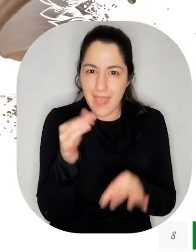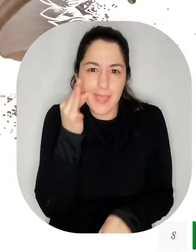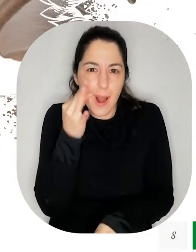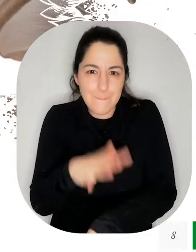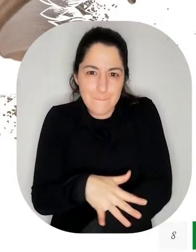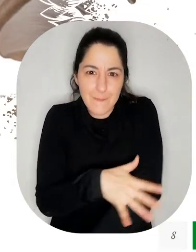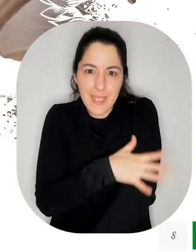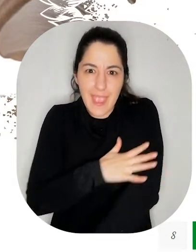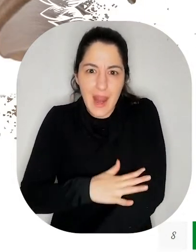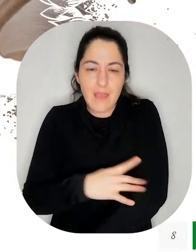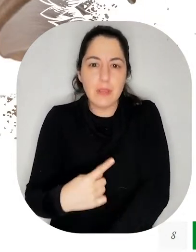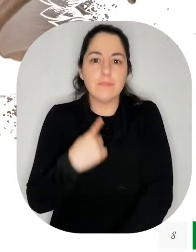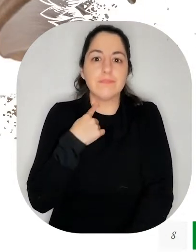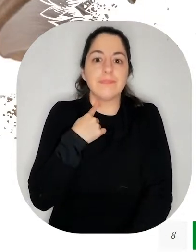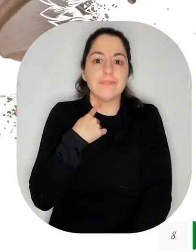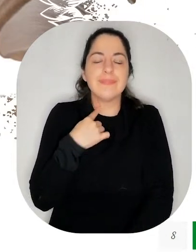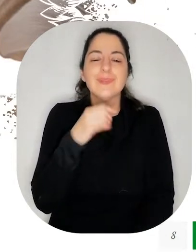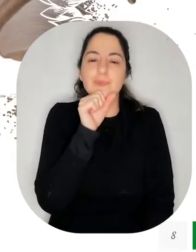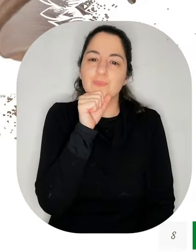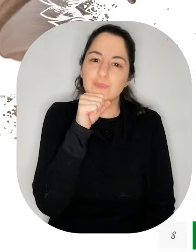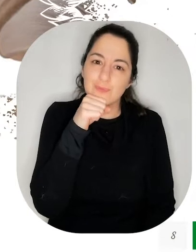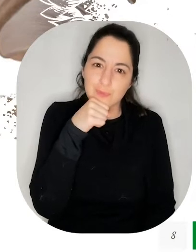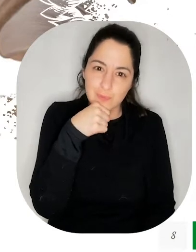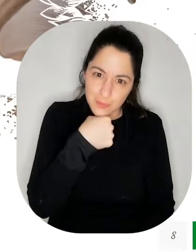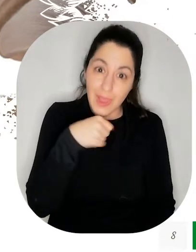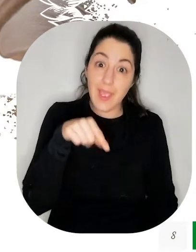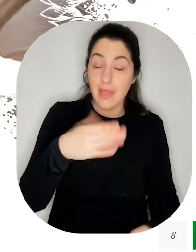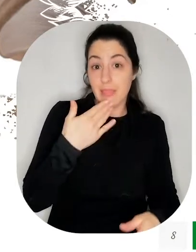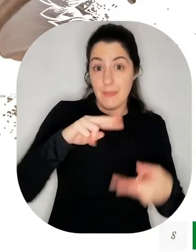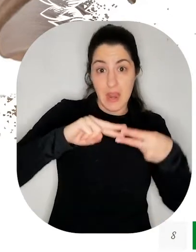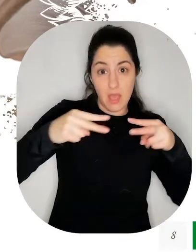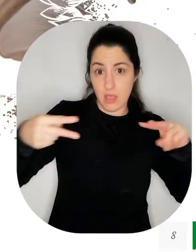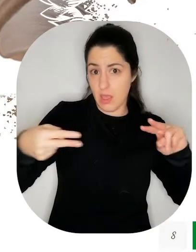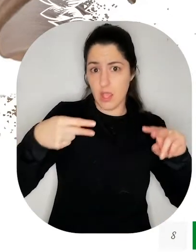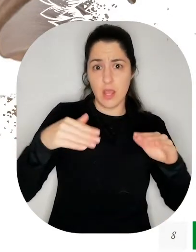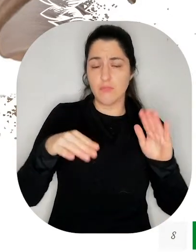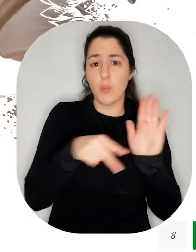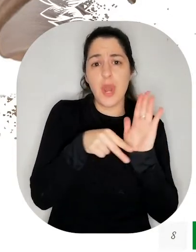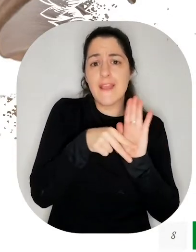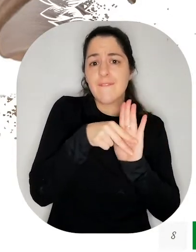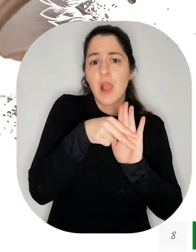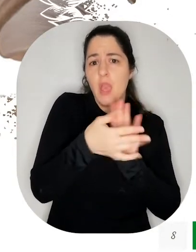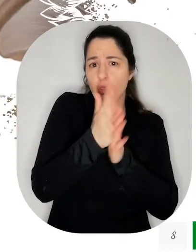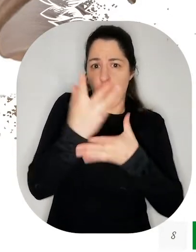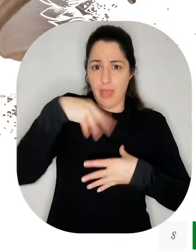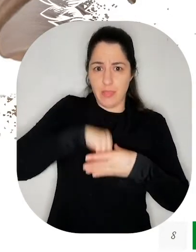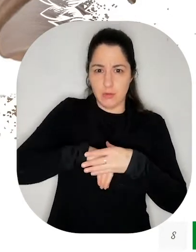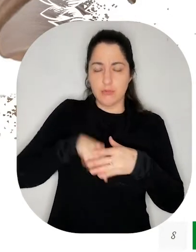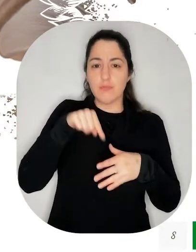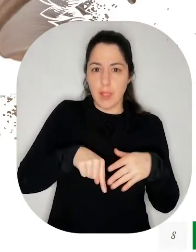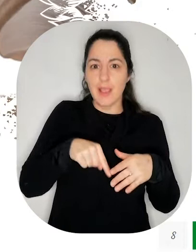decir, se pegan a nuestros tejidos y lo van dañando en su función, lo van envejeciendo, nuestro ADN a distintos niveles se